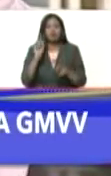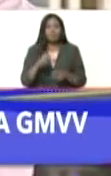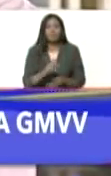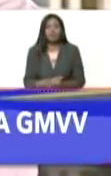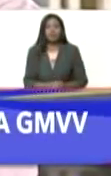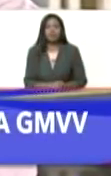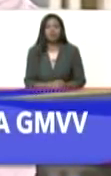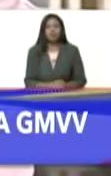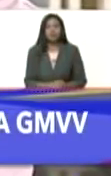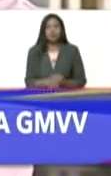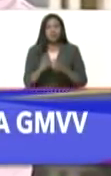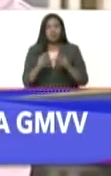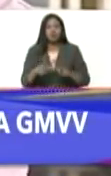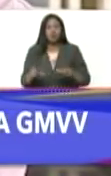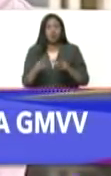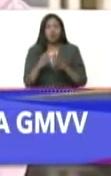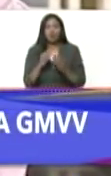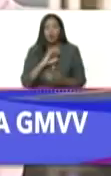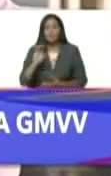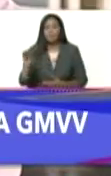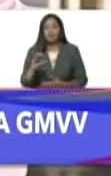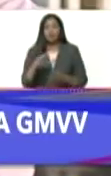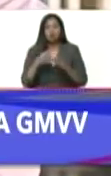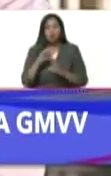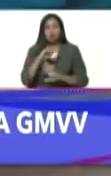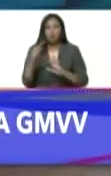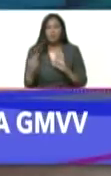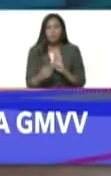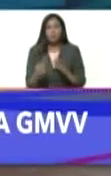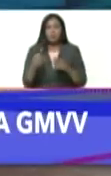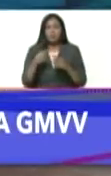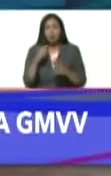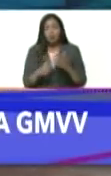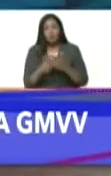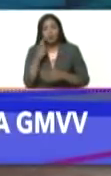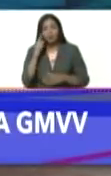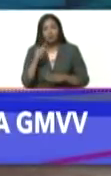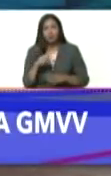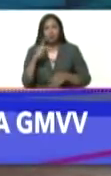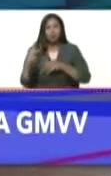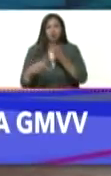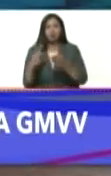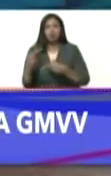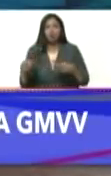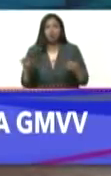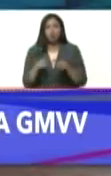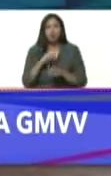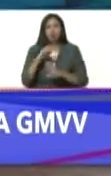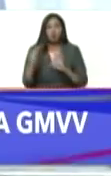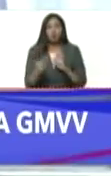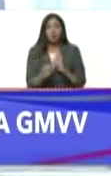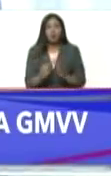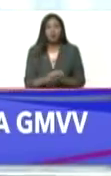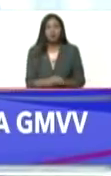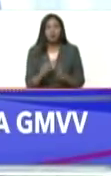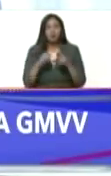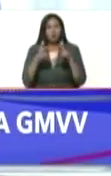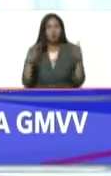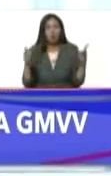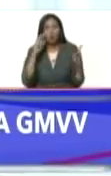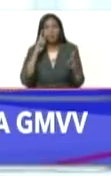de terreno en todo el país. Correcto. Pero además ha producido un total, si lo